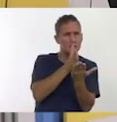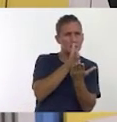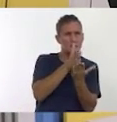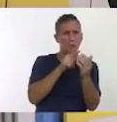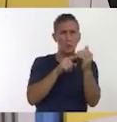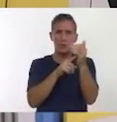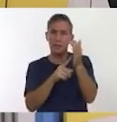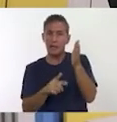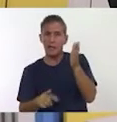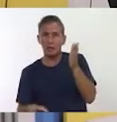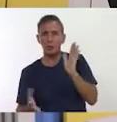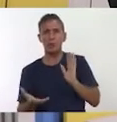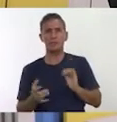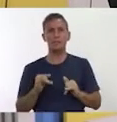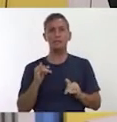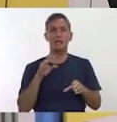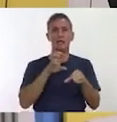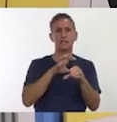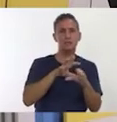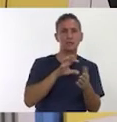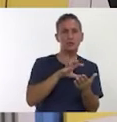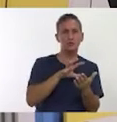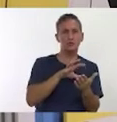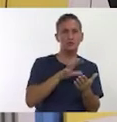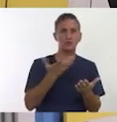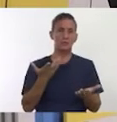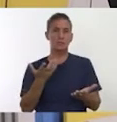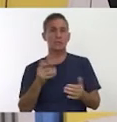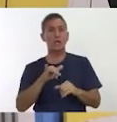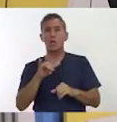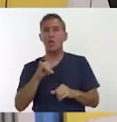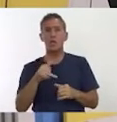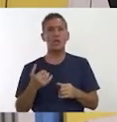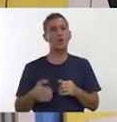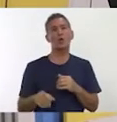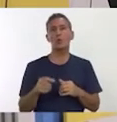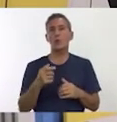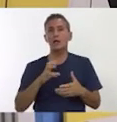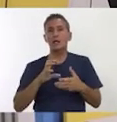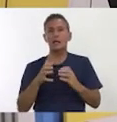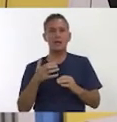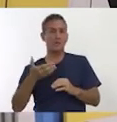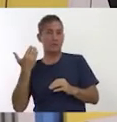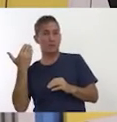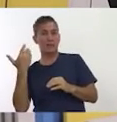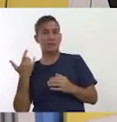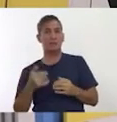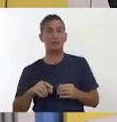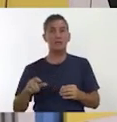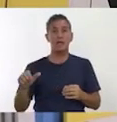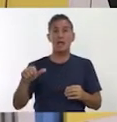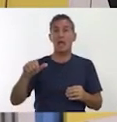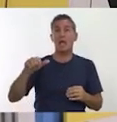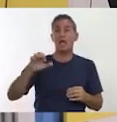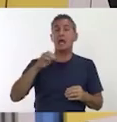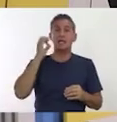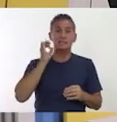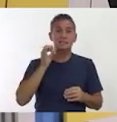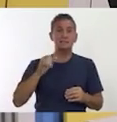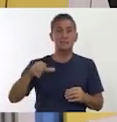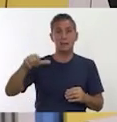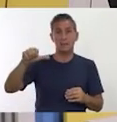el sentido de la corriente inducida. Al igual que en los casos anteriores, siempre igual,